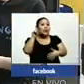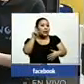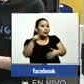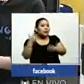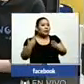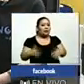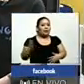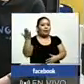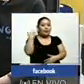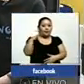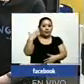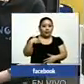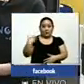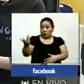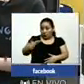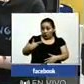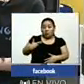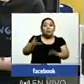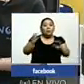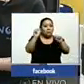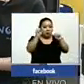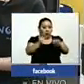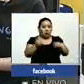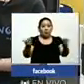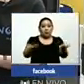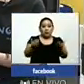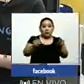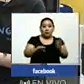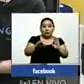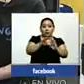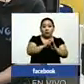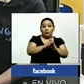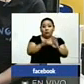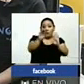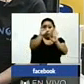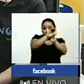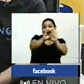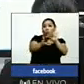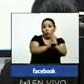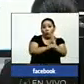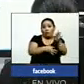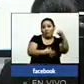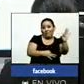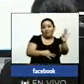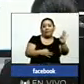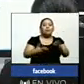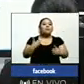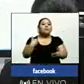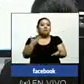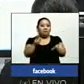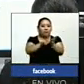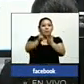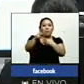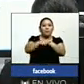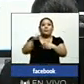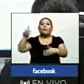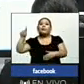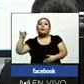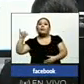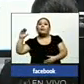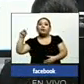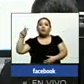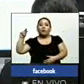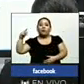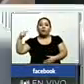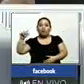ya es una experiencia que nosotros podemos colocar en nuestro CV, en nuestra hoja de vida. El programa Ticongle está